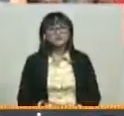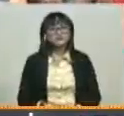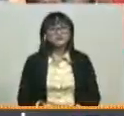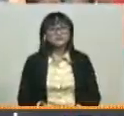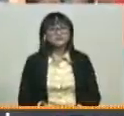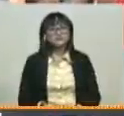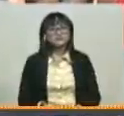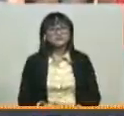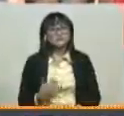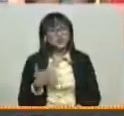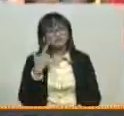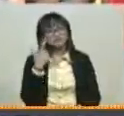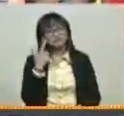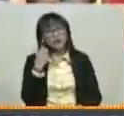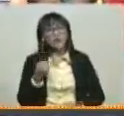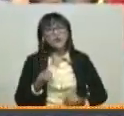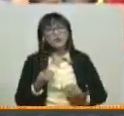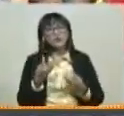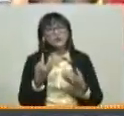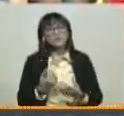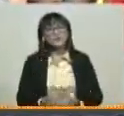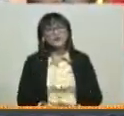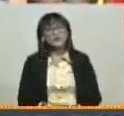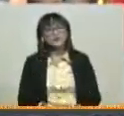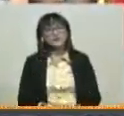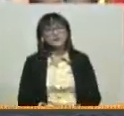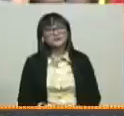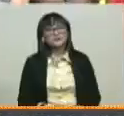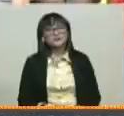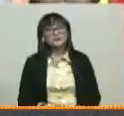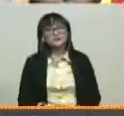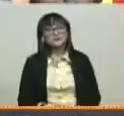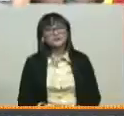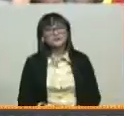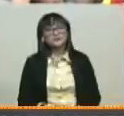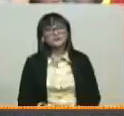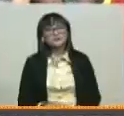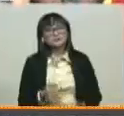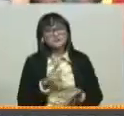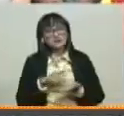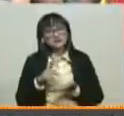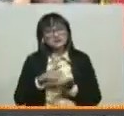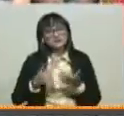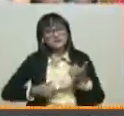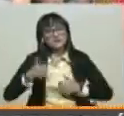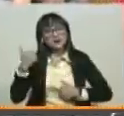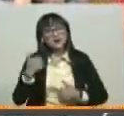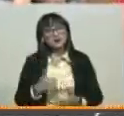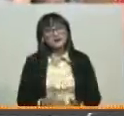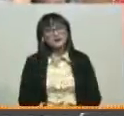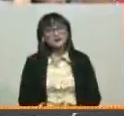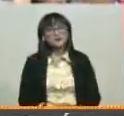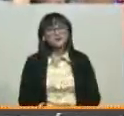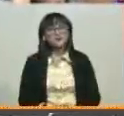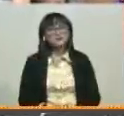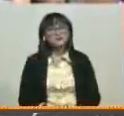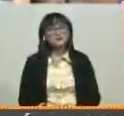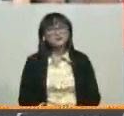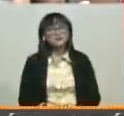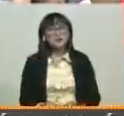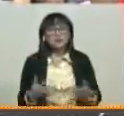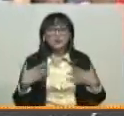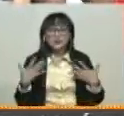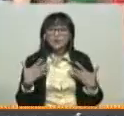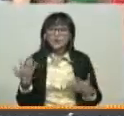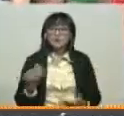Yo estuve viendo unos números de proyecciones de participación y me alegré